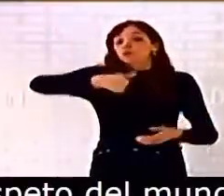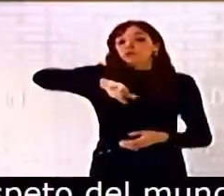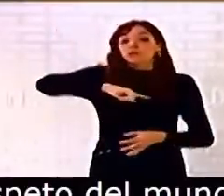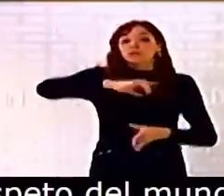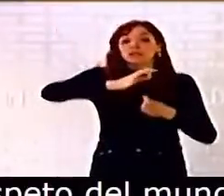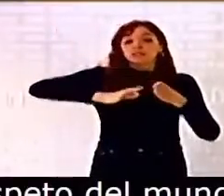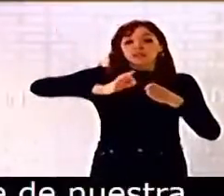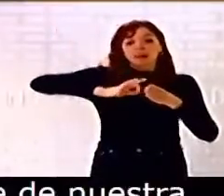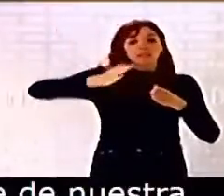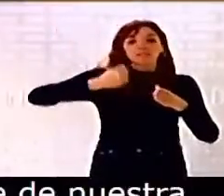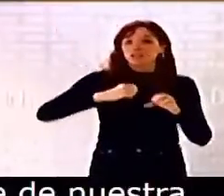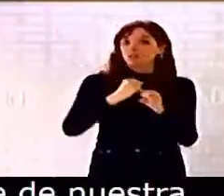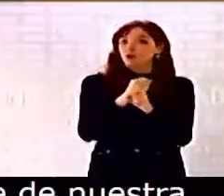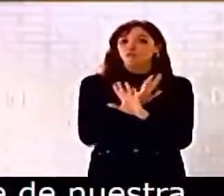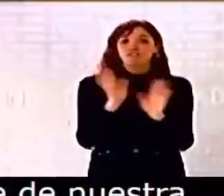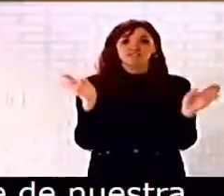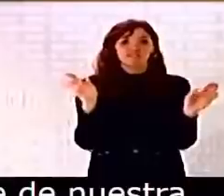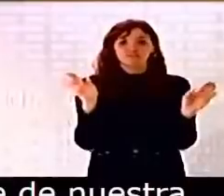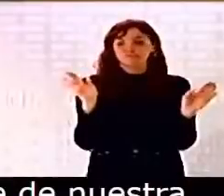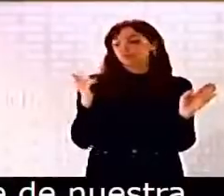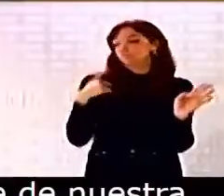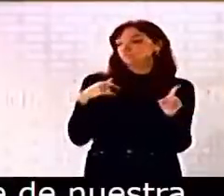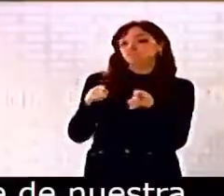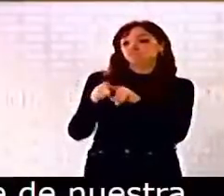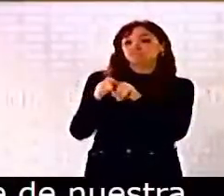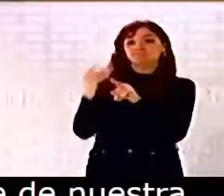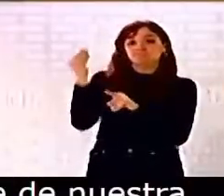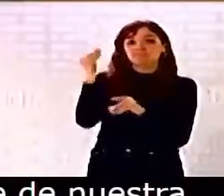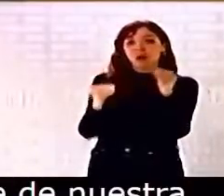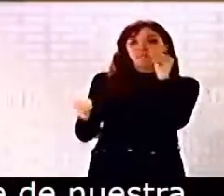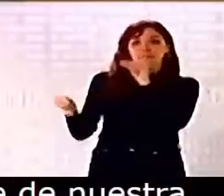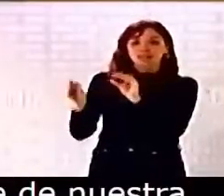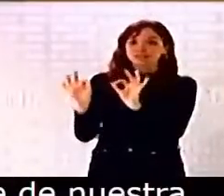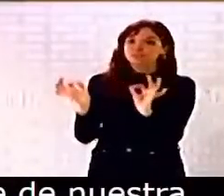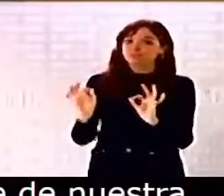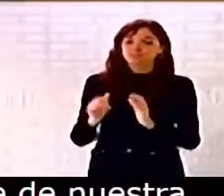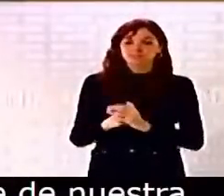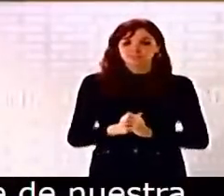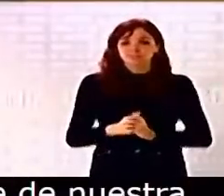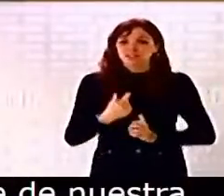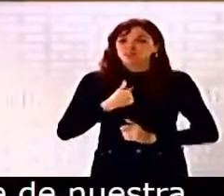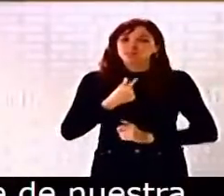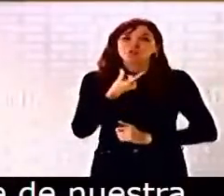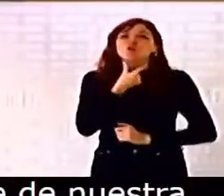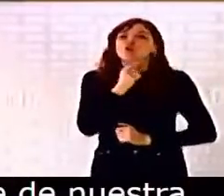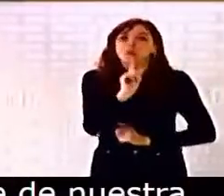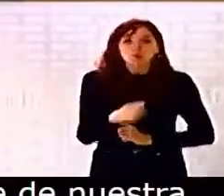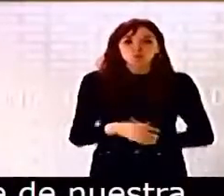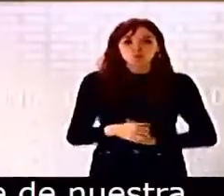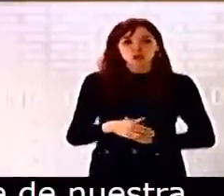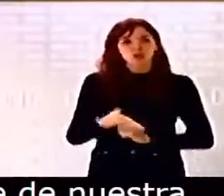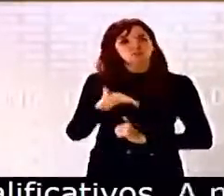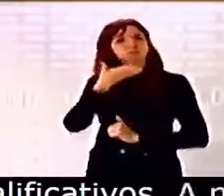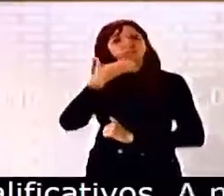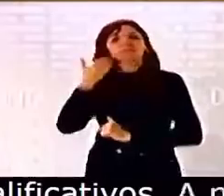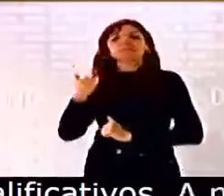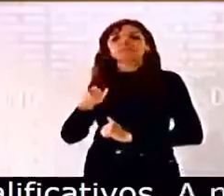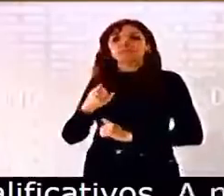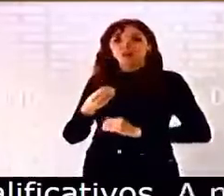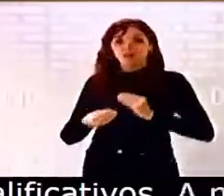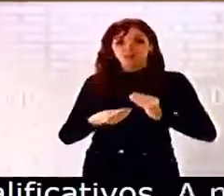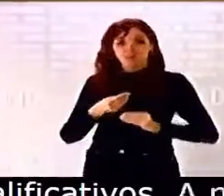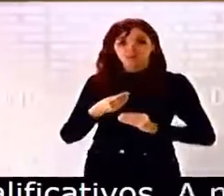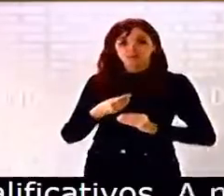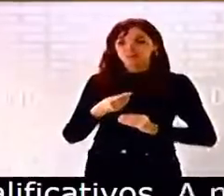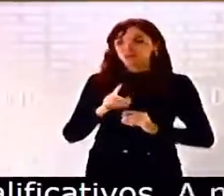organización, y por lo tanto no voy a entrar en más calificativos. A mí no me gusta ni sacar pecho por hacer una cosa,